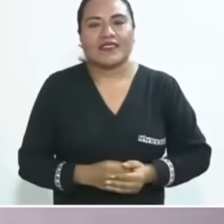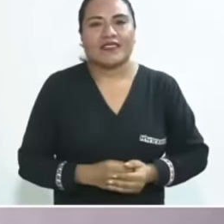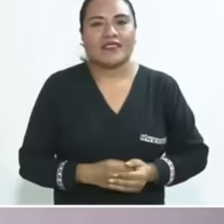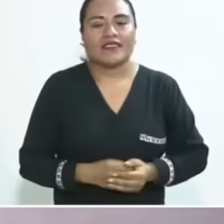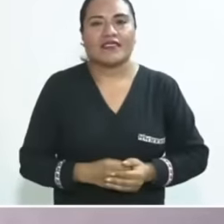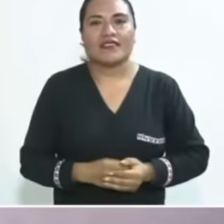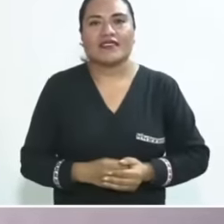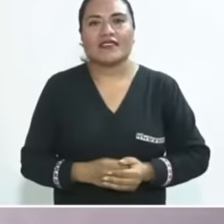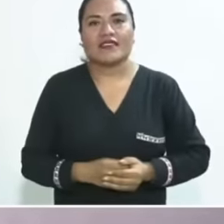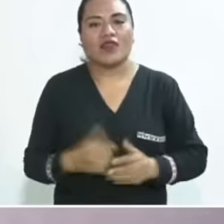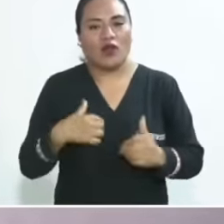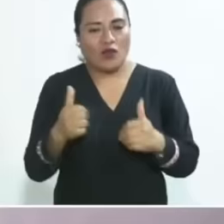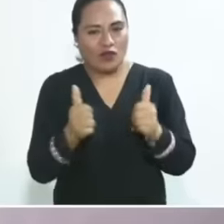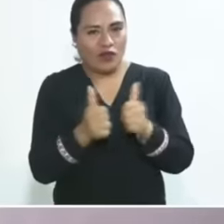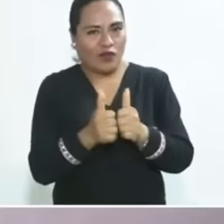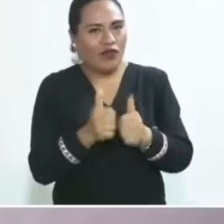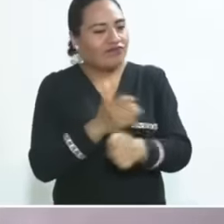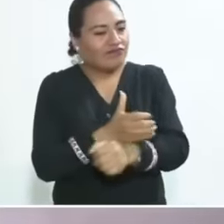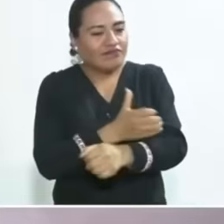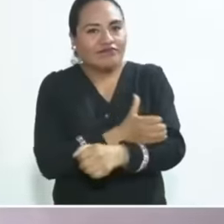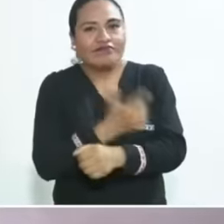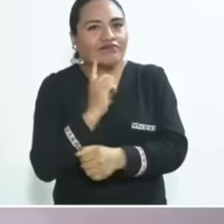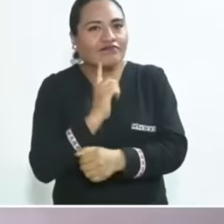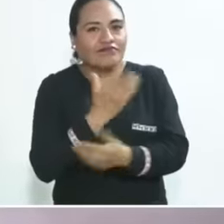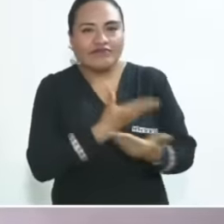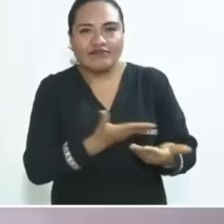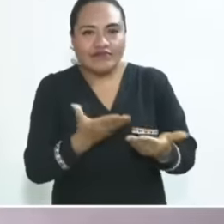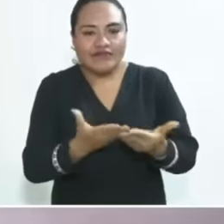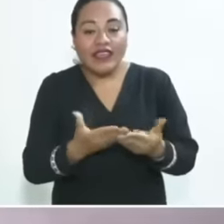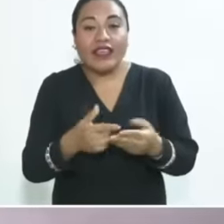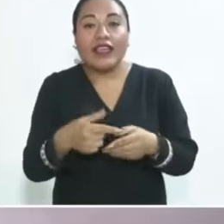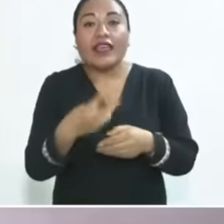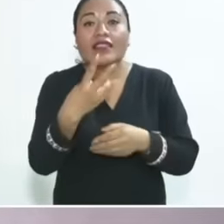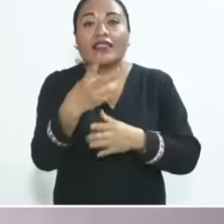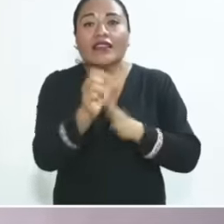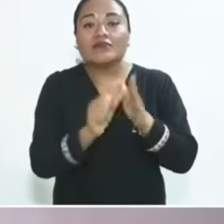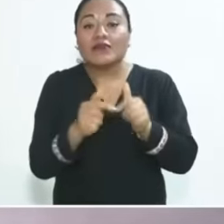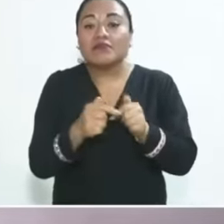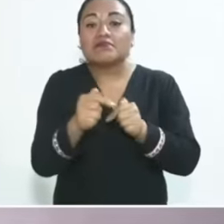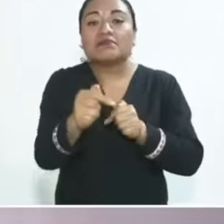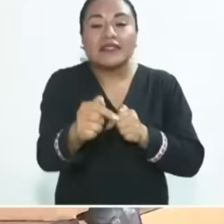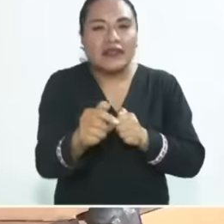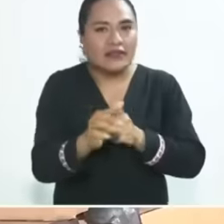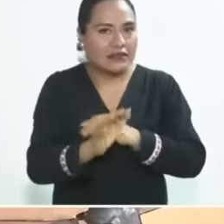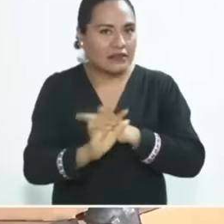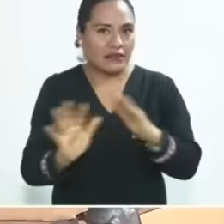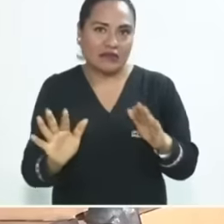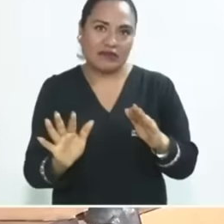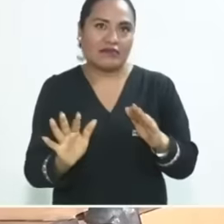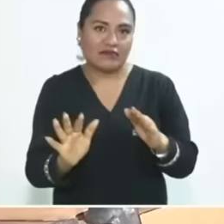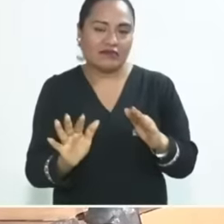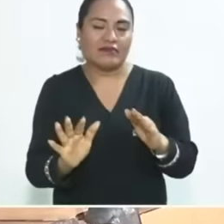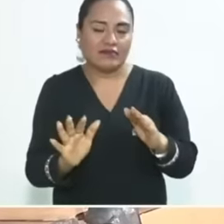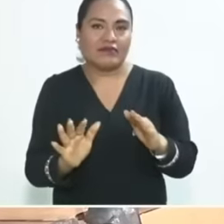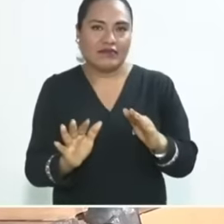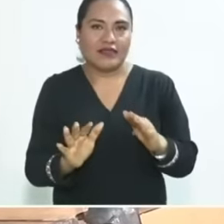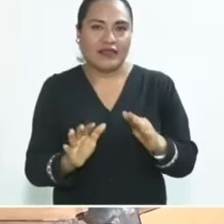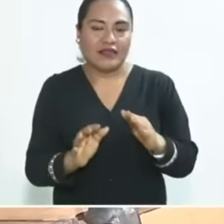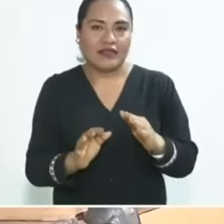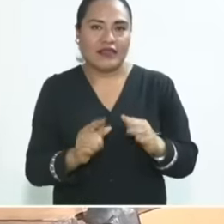ahora en compañía de quien en 3 meses va a ser